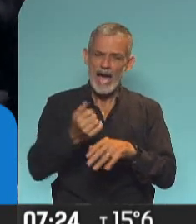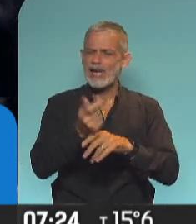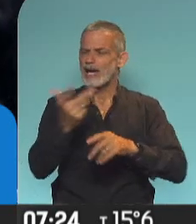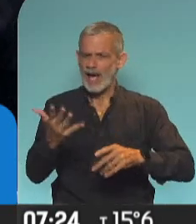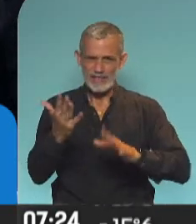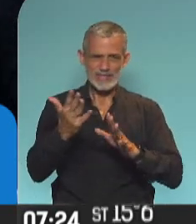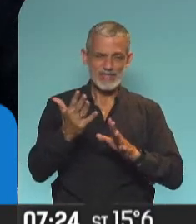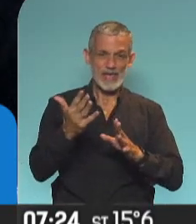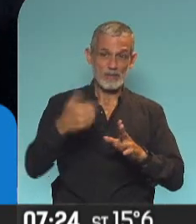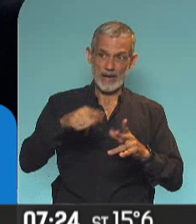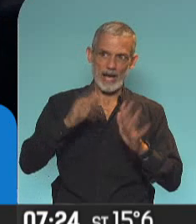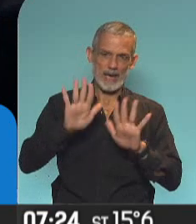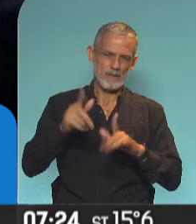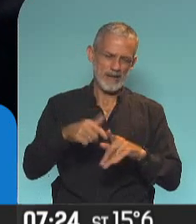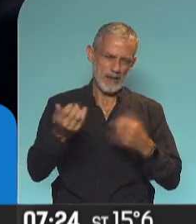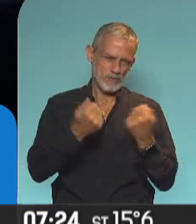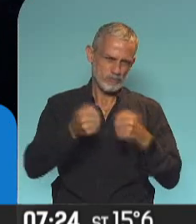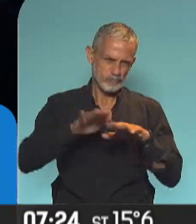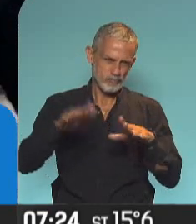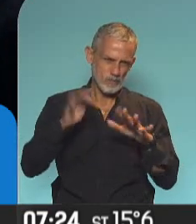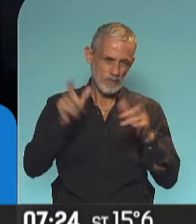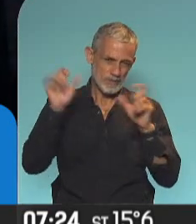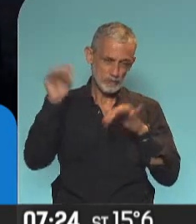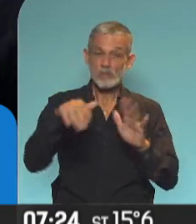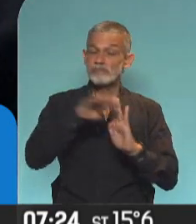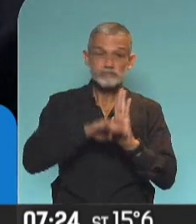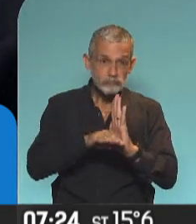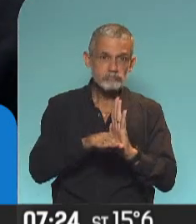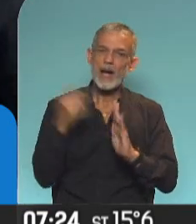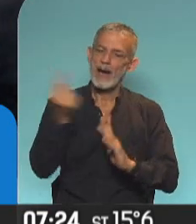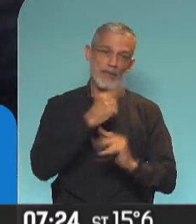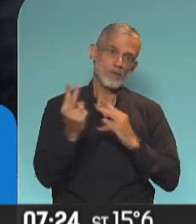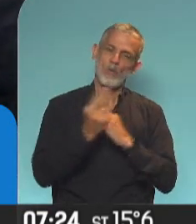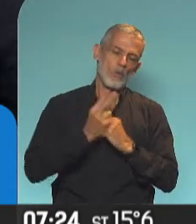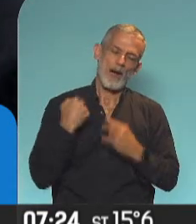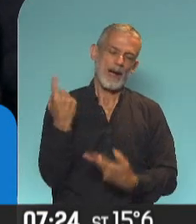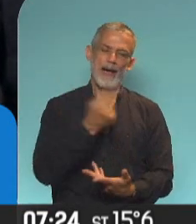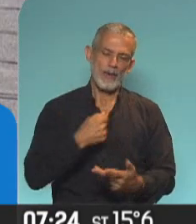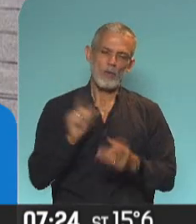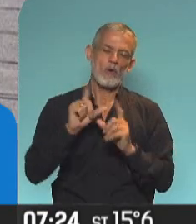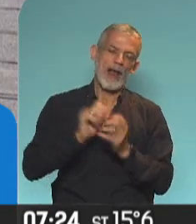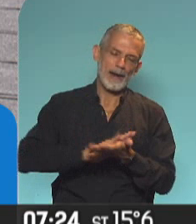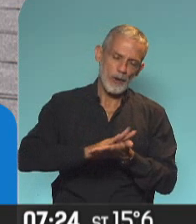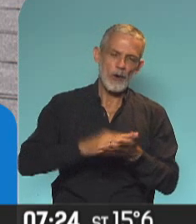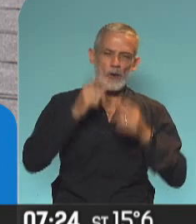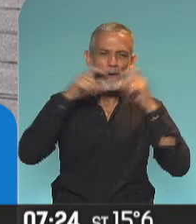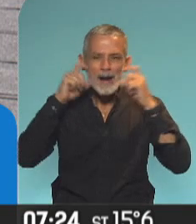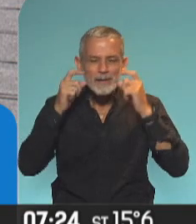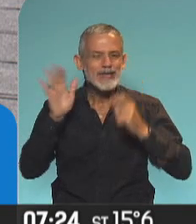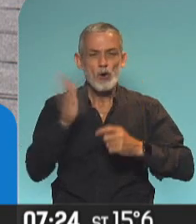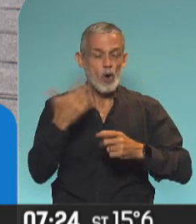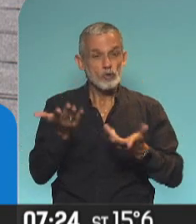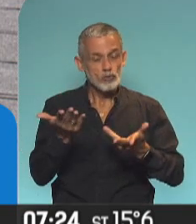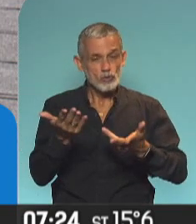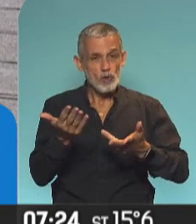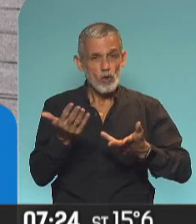la gente que esperamos y nada y obviamente pero cada uno tiene que cuidarse con su alcohol en gel con su barbijo tratar